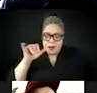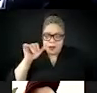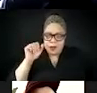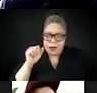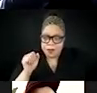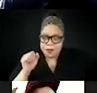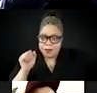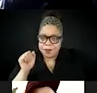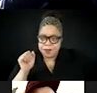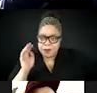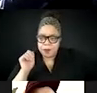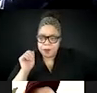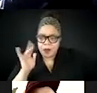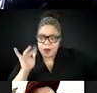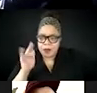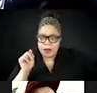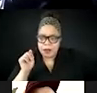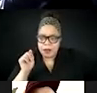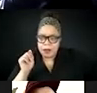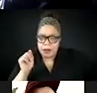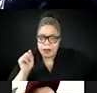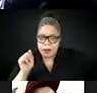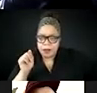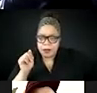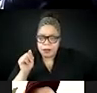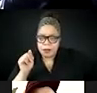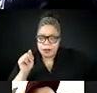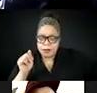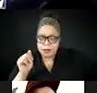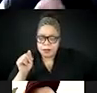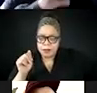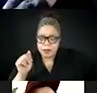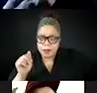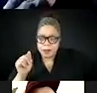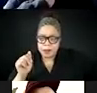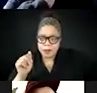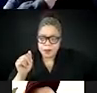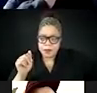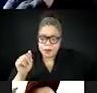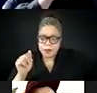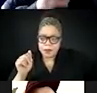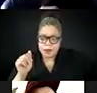the way we can la visión